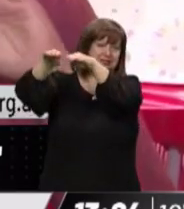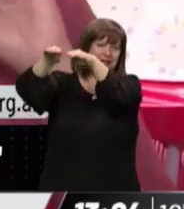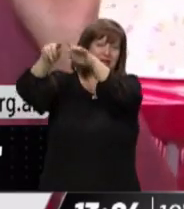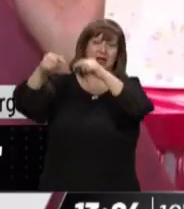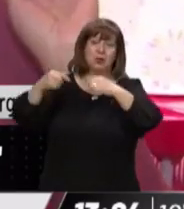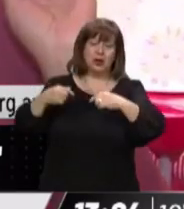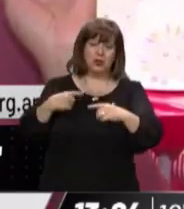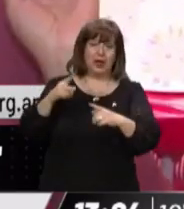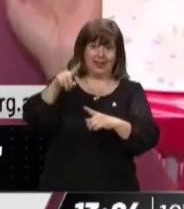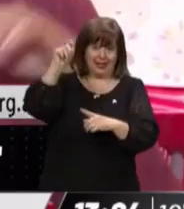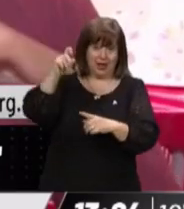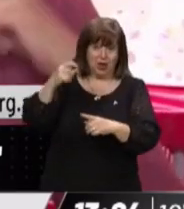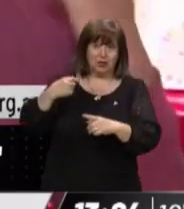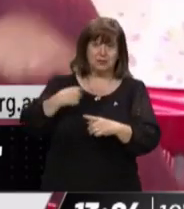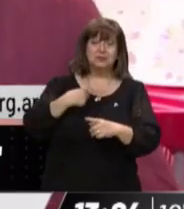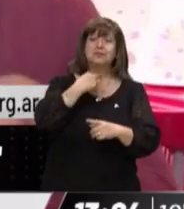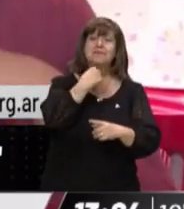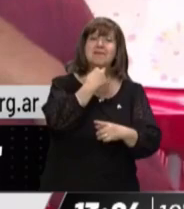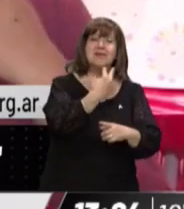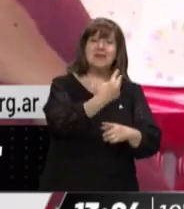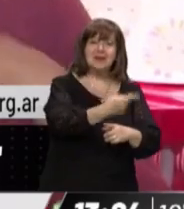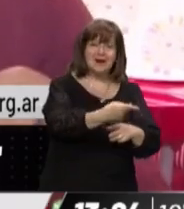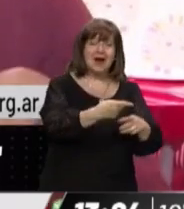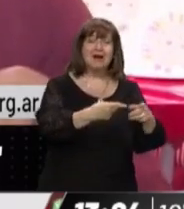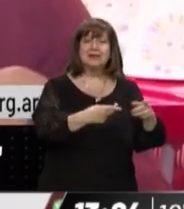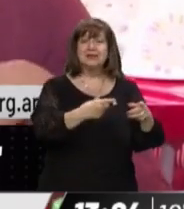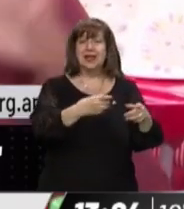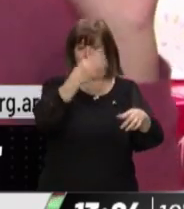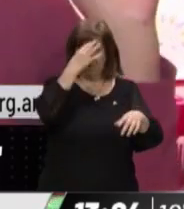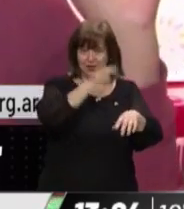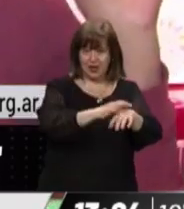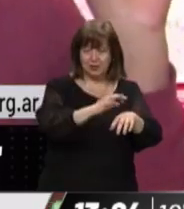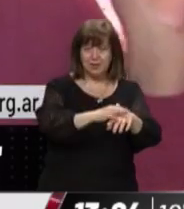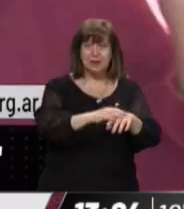todo, o sea, en desveladas, en todo. ¿No quiere hablar?